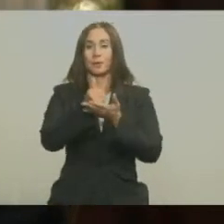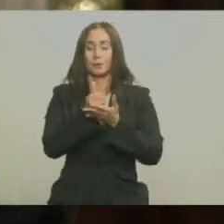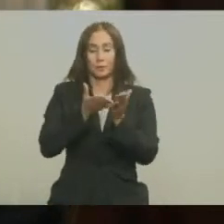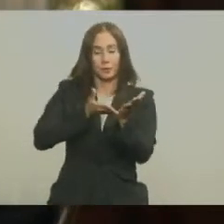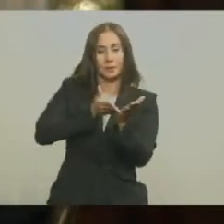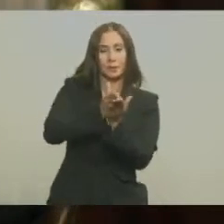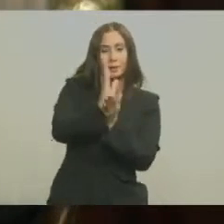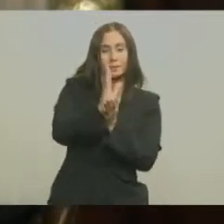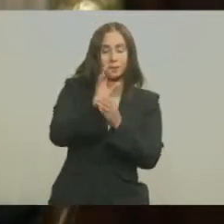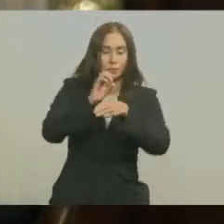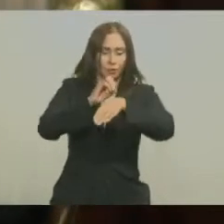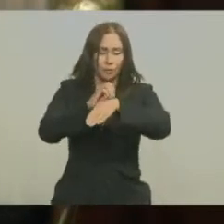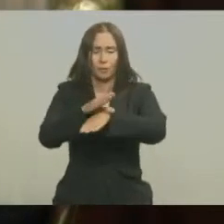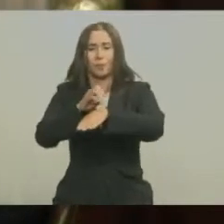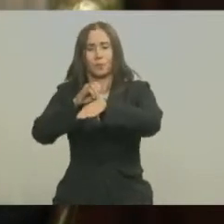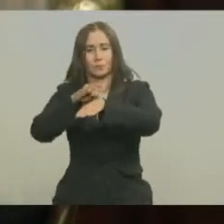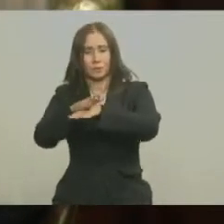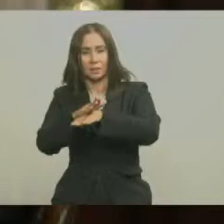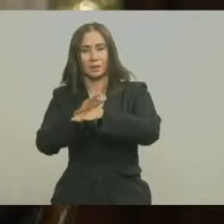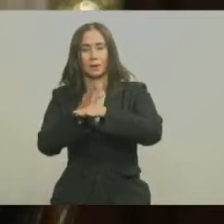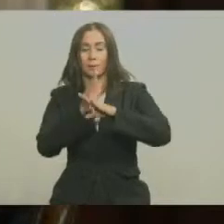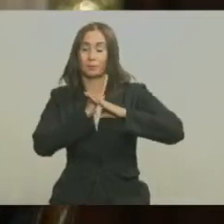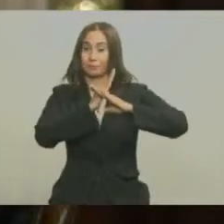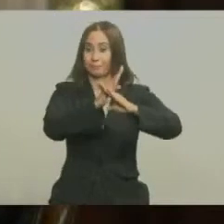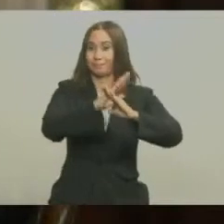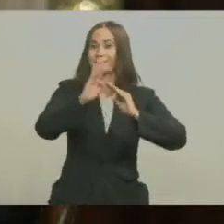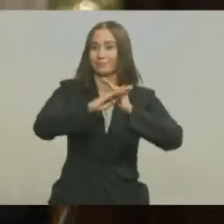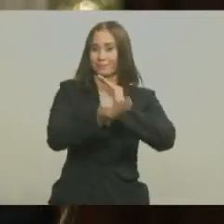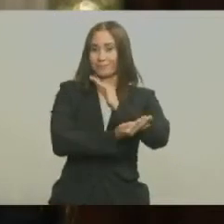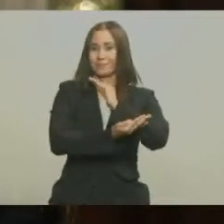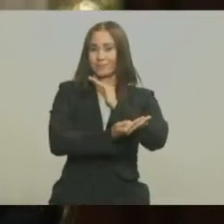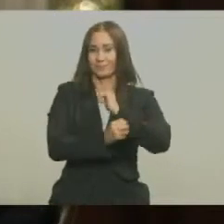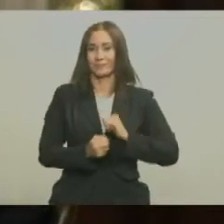acceso a consejería y a la prevención de embarazos.